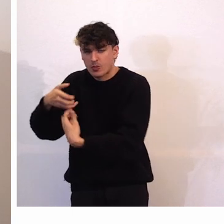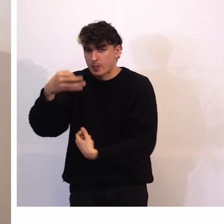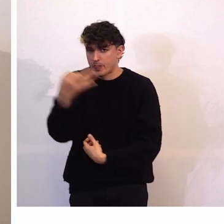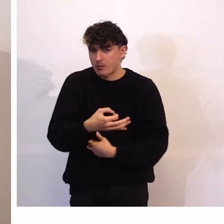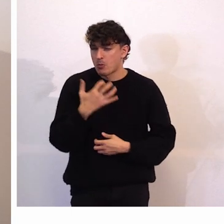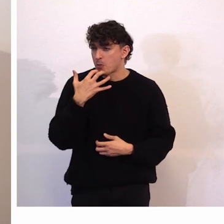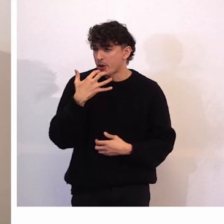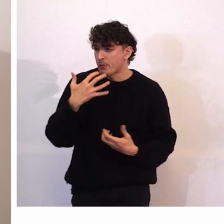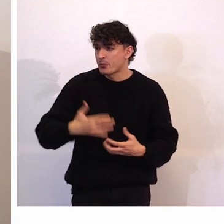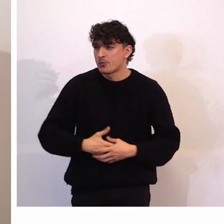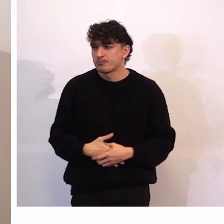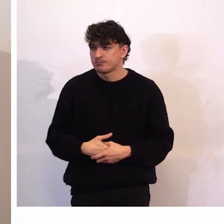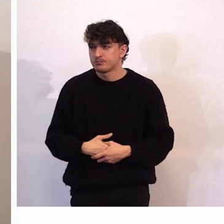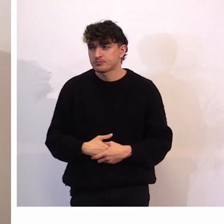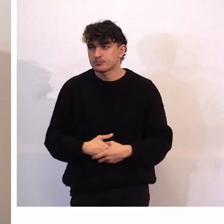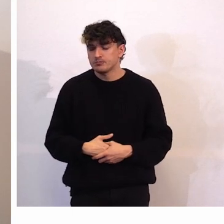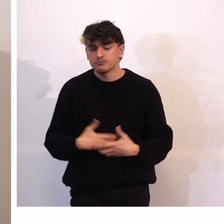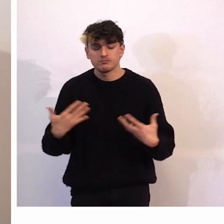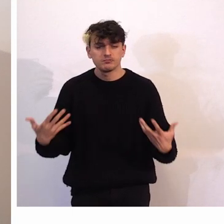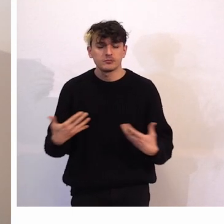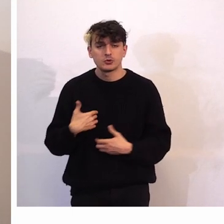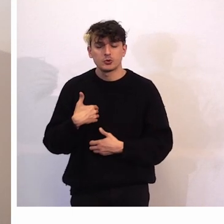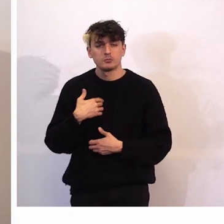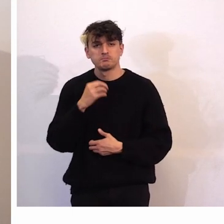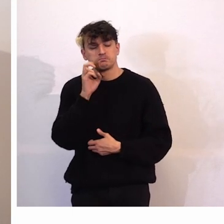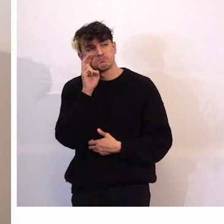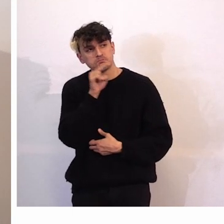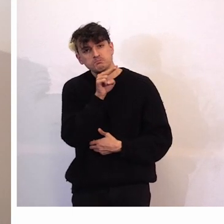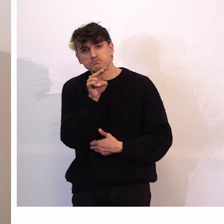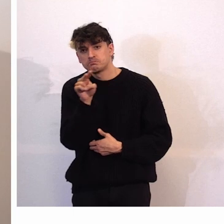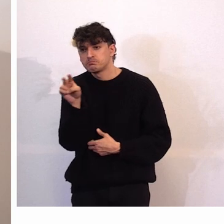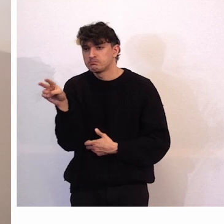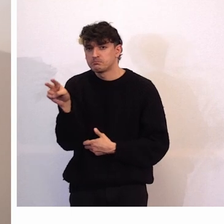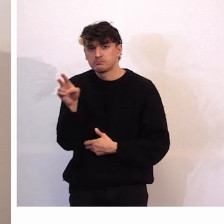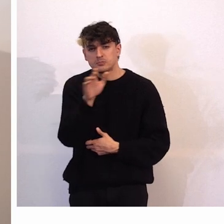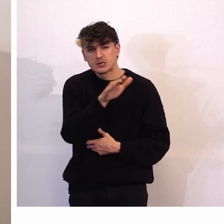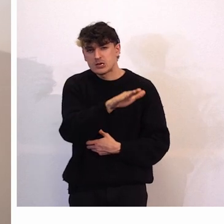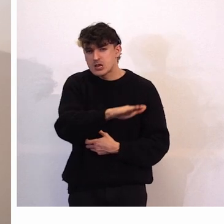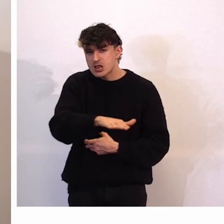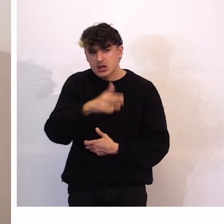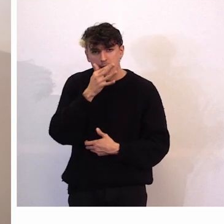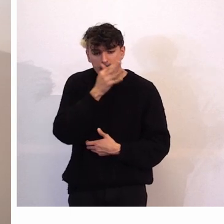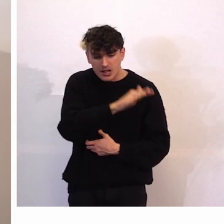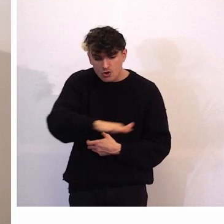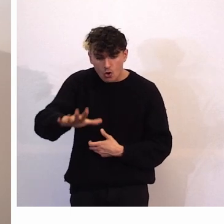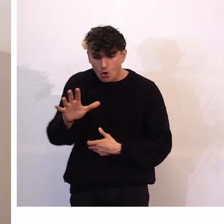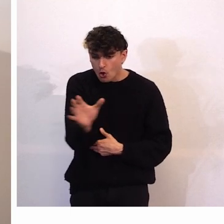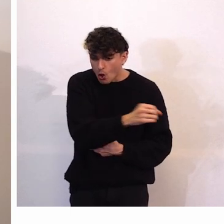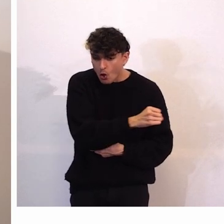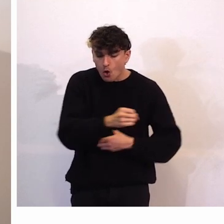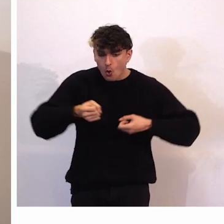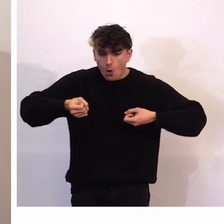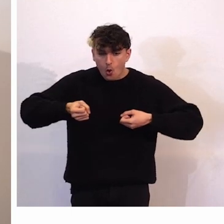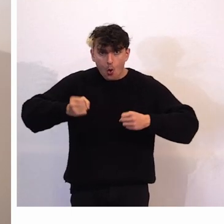Por ejemplo, cuando veía que no todos los niños podían usar los columpios de